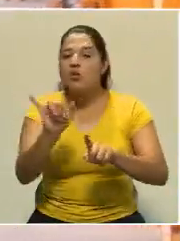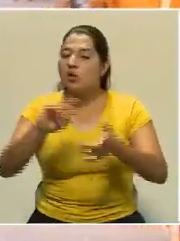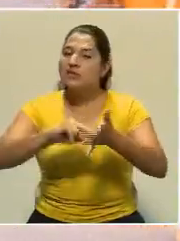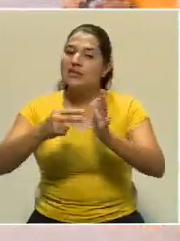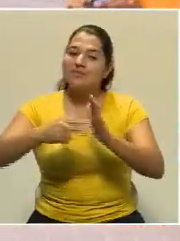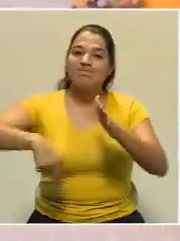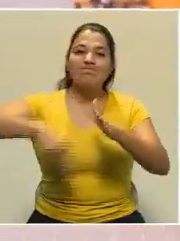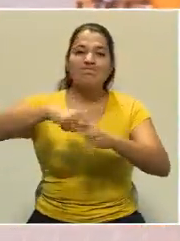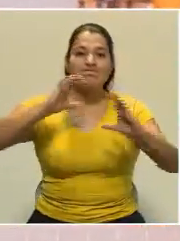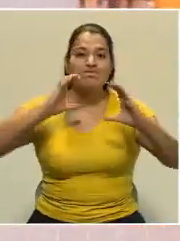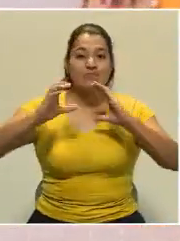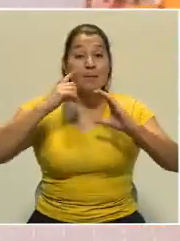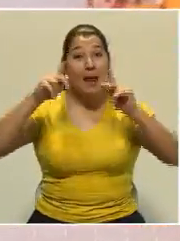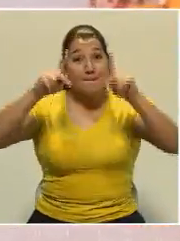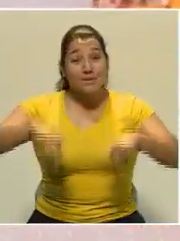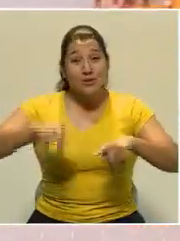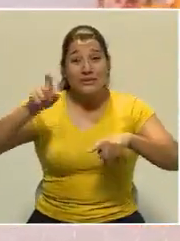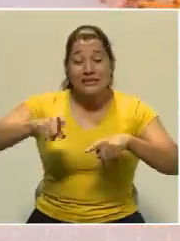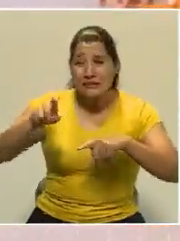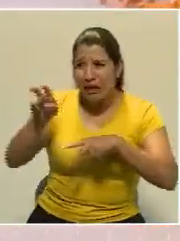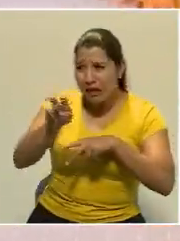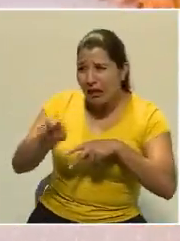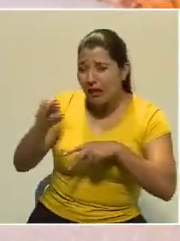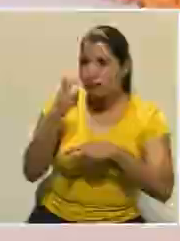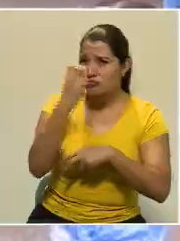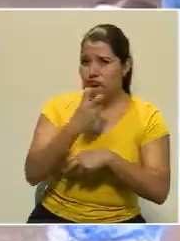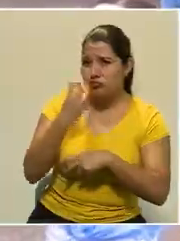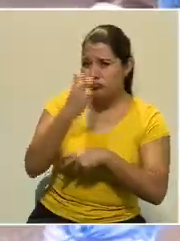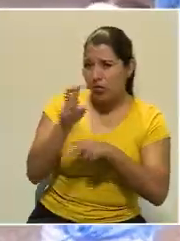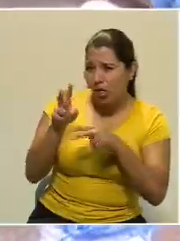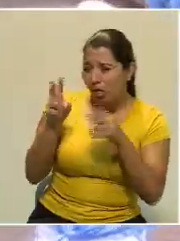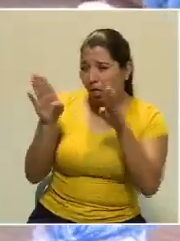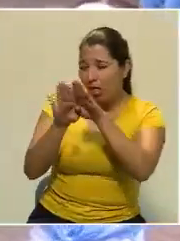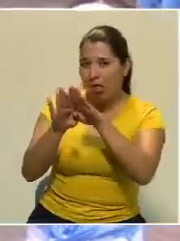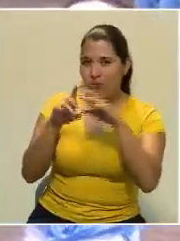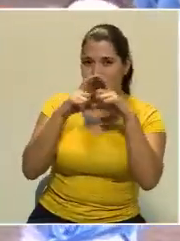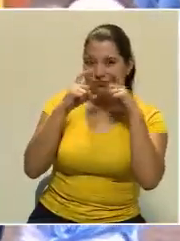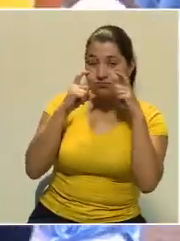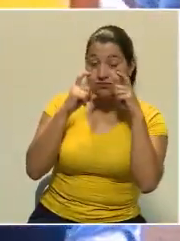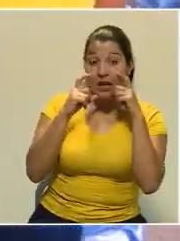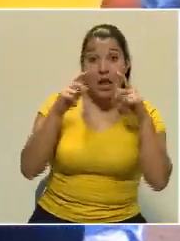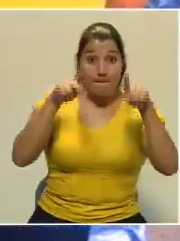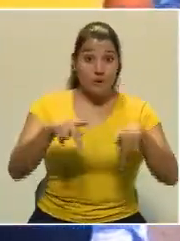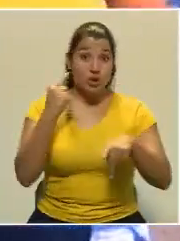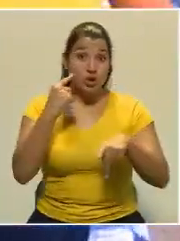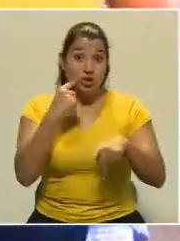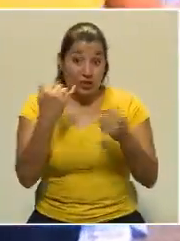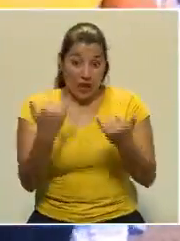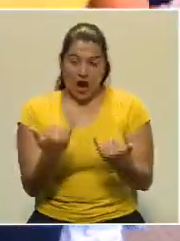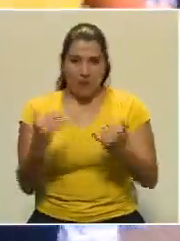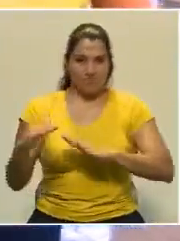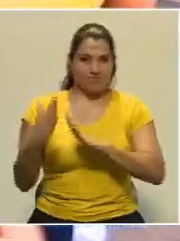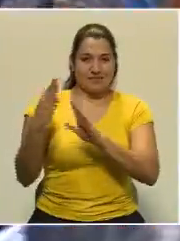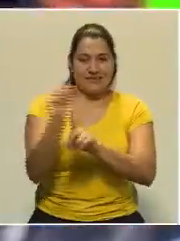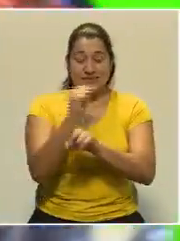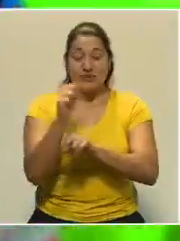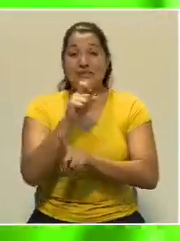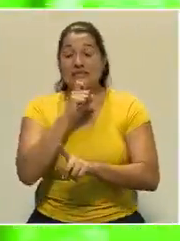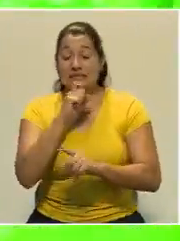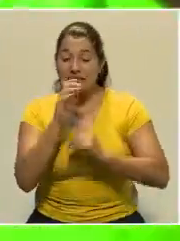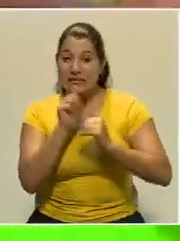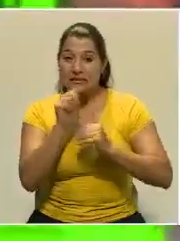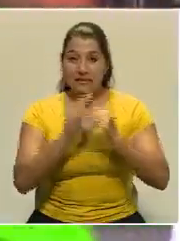comunicativa para quienes dependen de la lectura labial. Es el caso de las personas sordas, quienes durante estos meses se han visto frente a situaciones